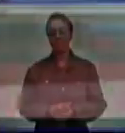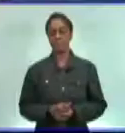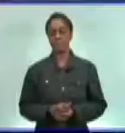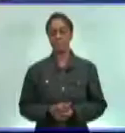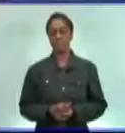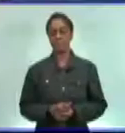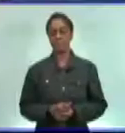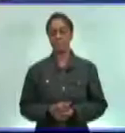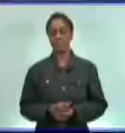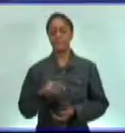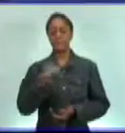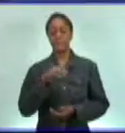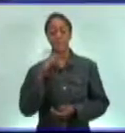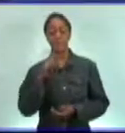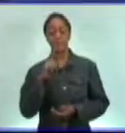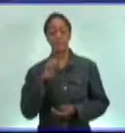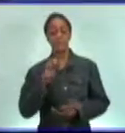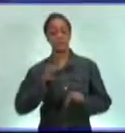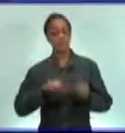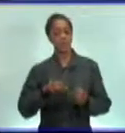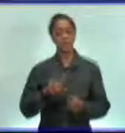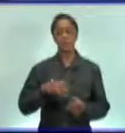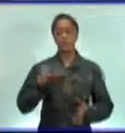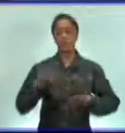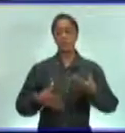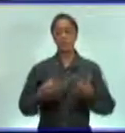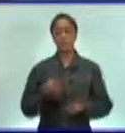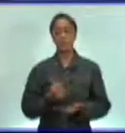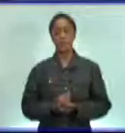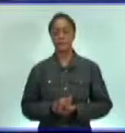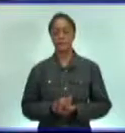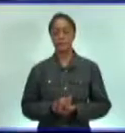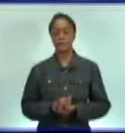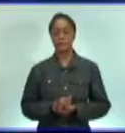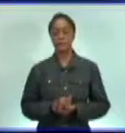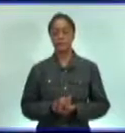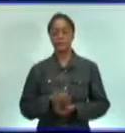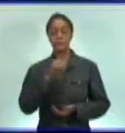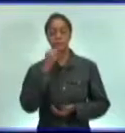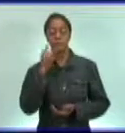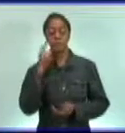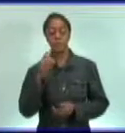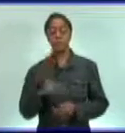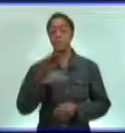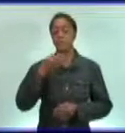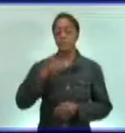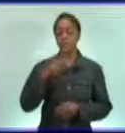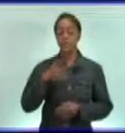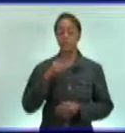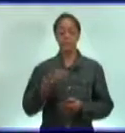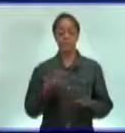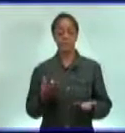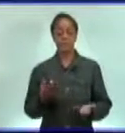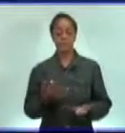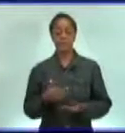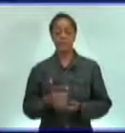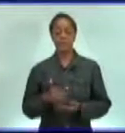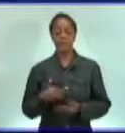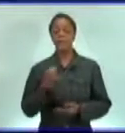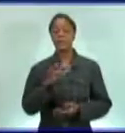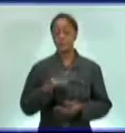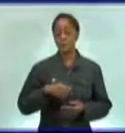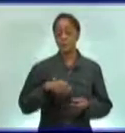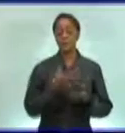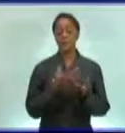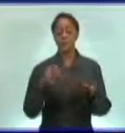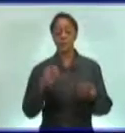Vamos entonces a controlar la actividad. Pudiste argumentar con los siguientes elementos. La célula